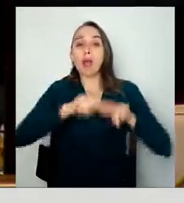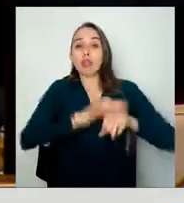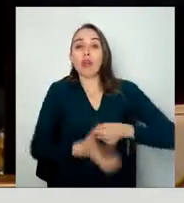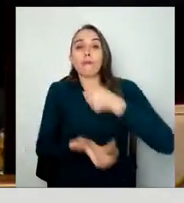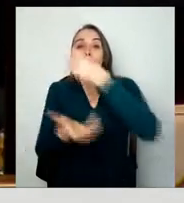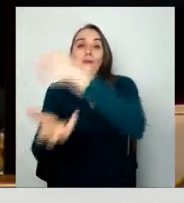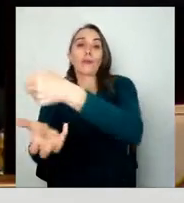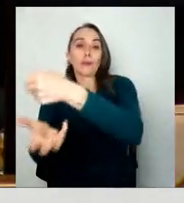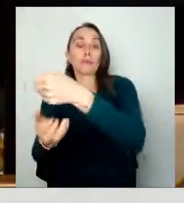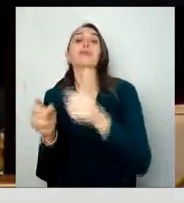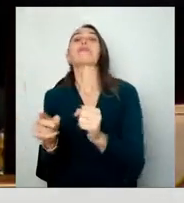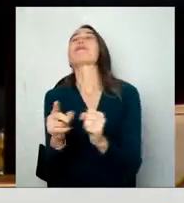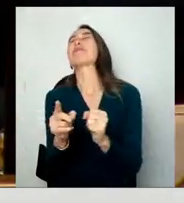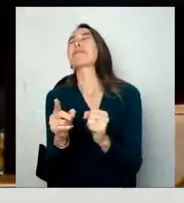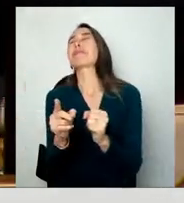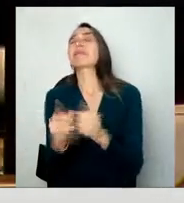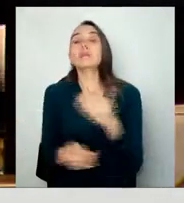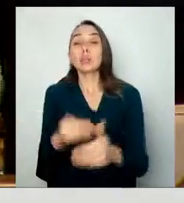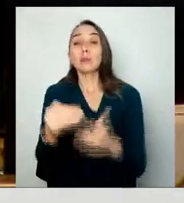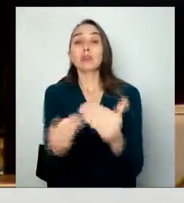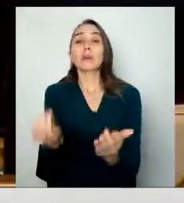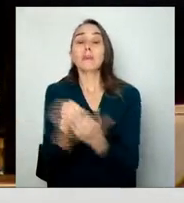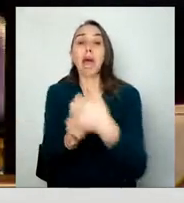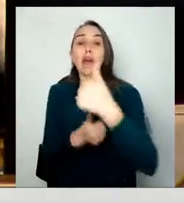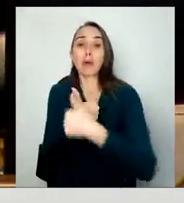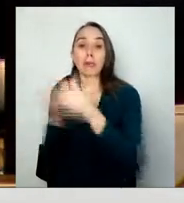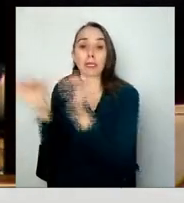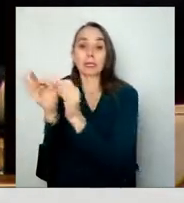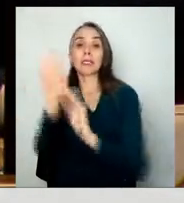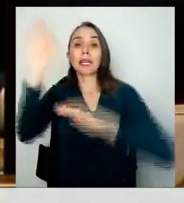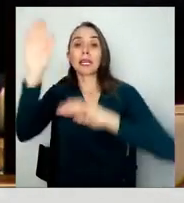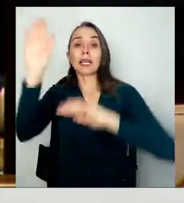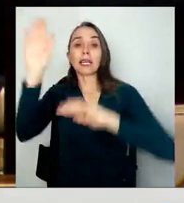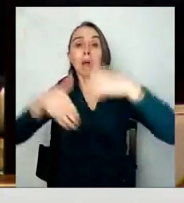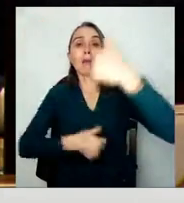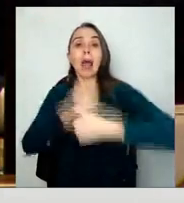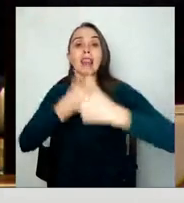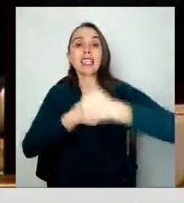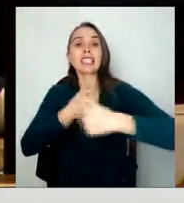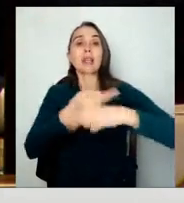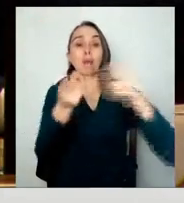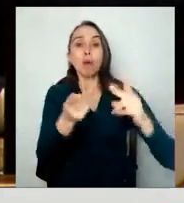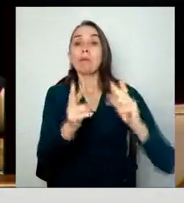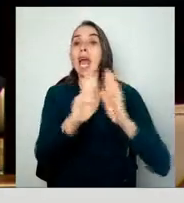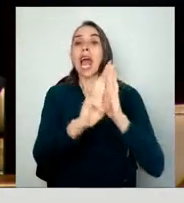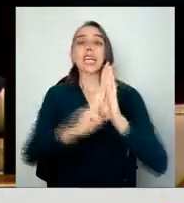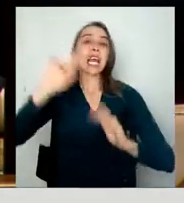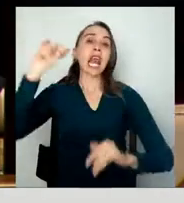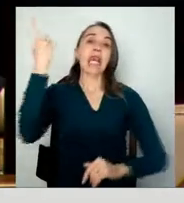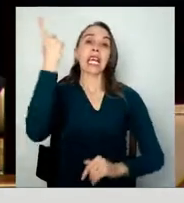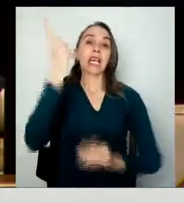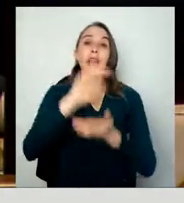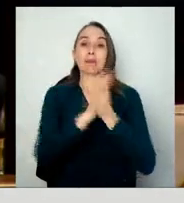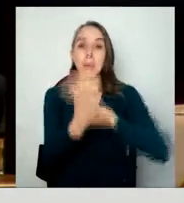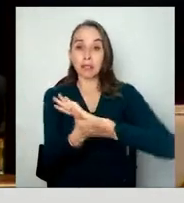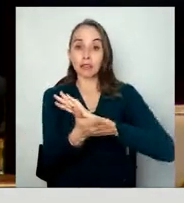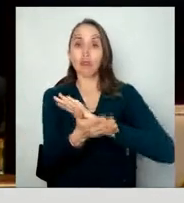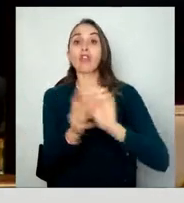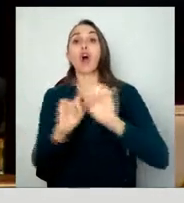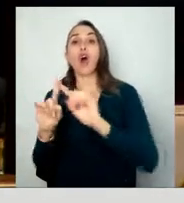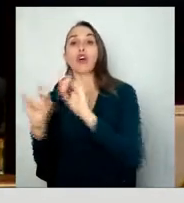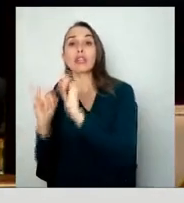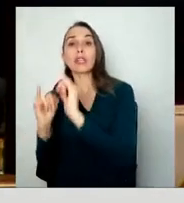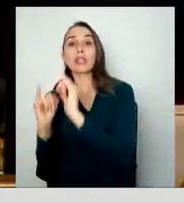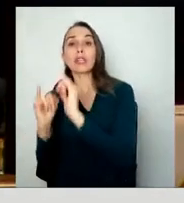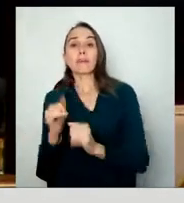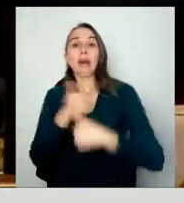los procedimientos serán más competitivos por ejemplo la licitación pública va a ser la regla general para que apliquen otras modalidades como la licitación